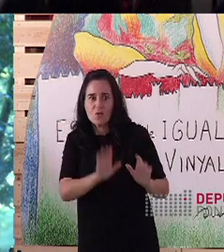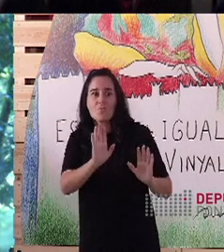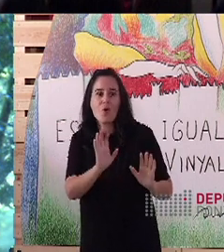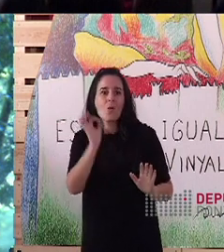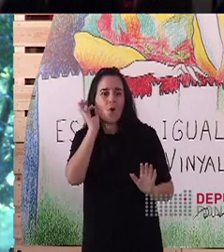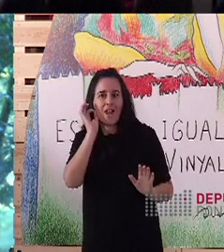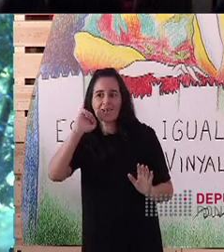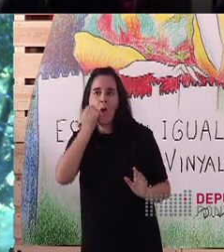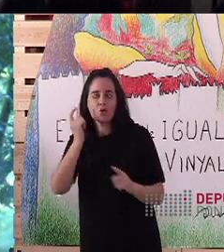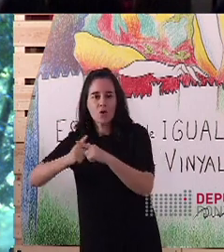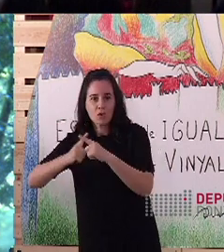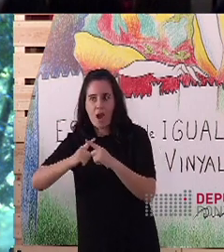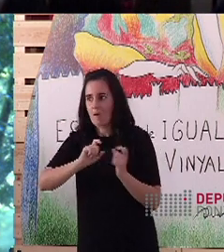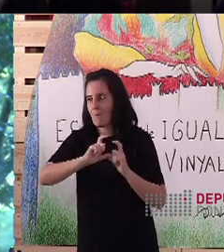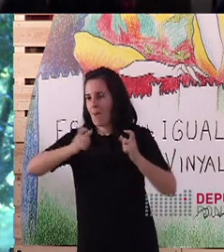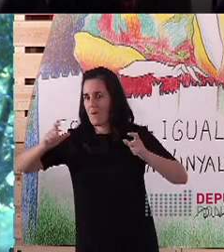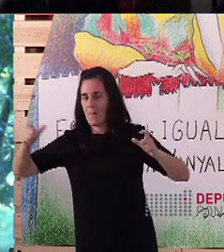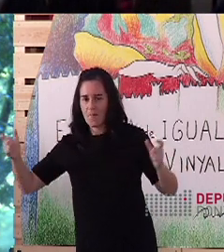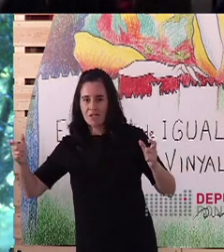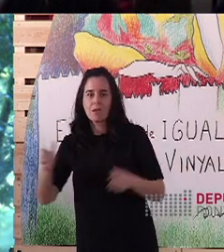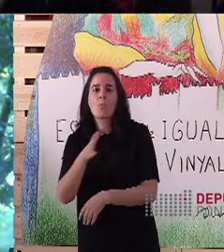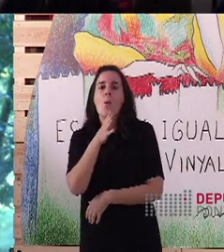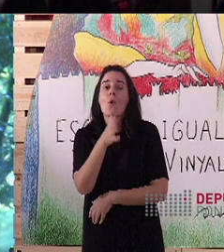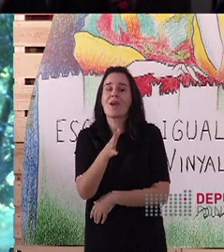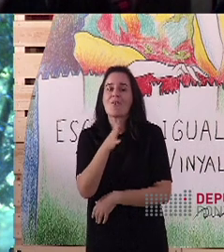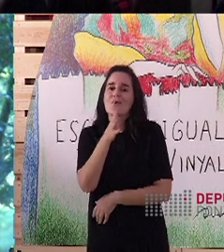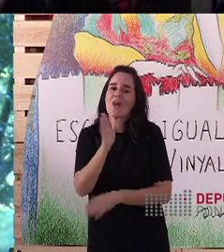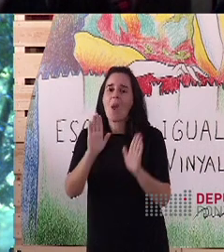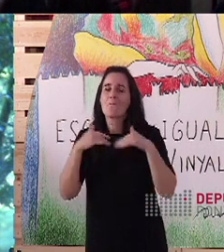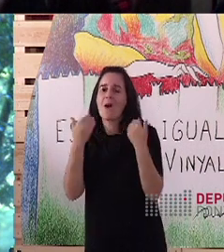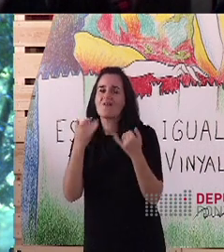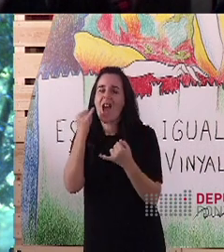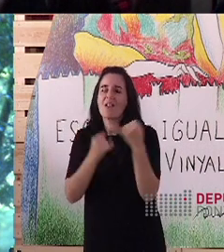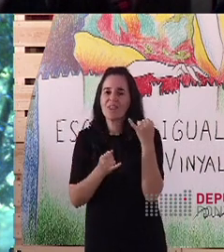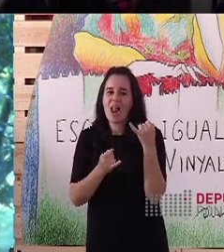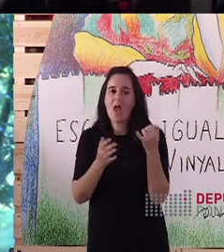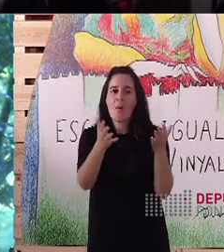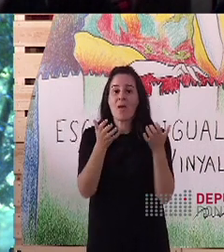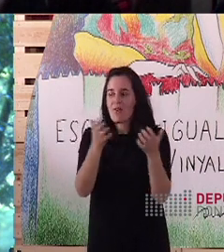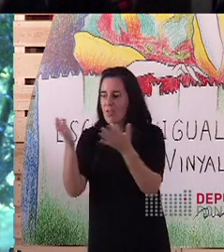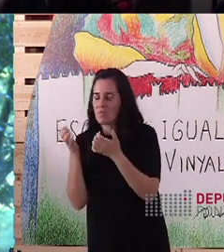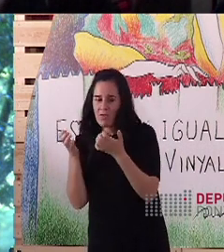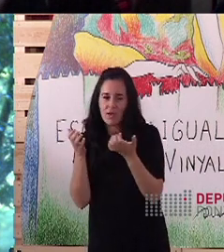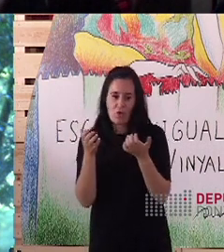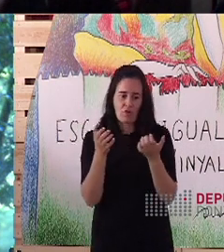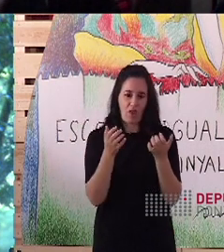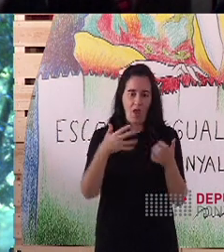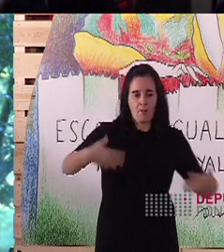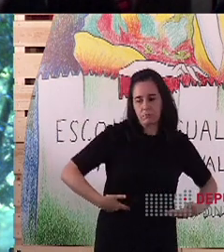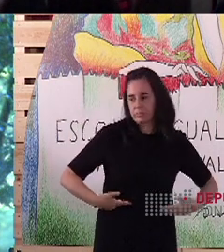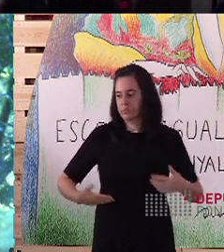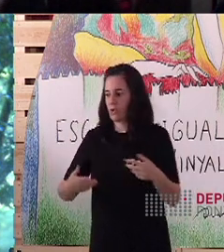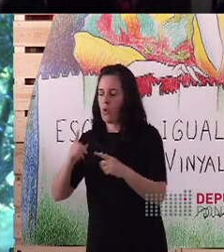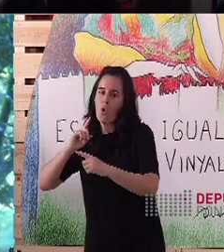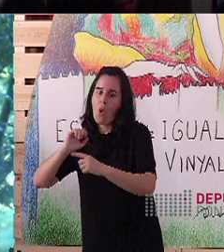explotación sexual. ¿Por qué? Porque los beneficios que obtenían las redes mafiosas de las mujeres que iban para la prostitución eran muy